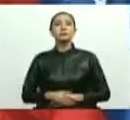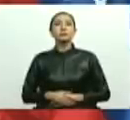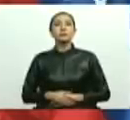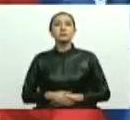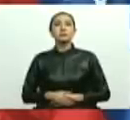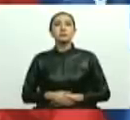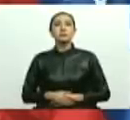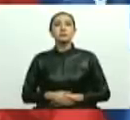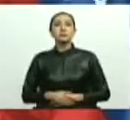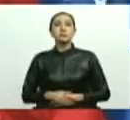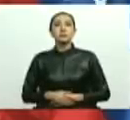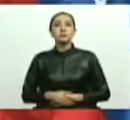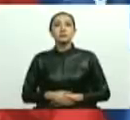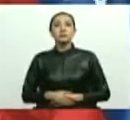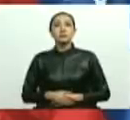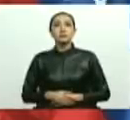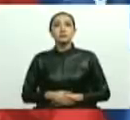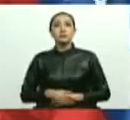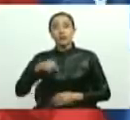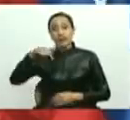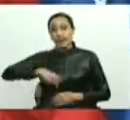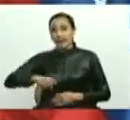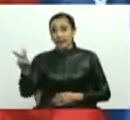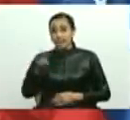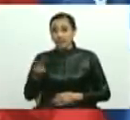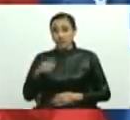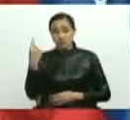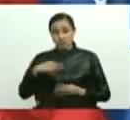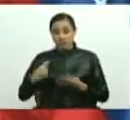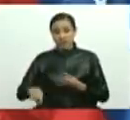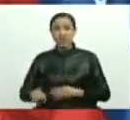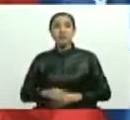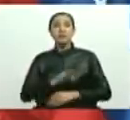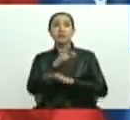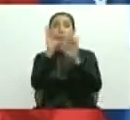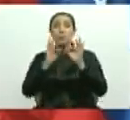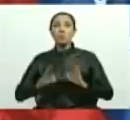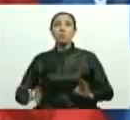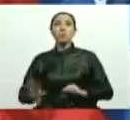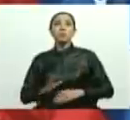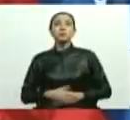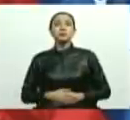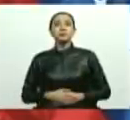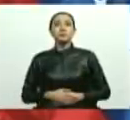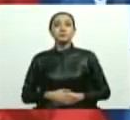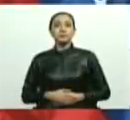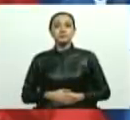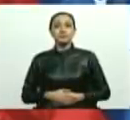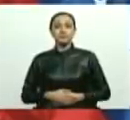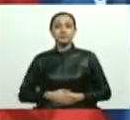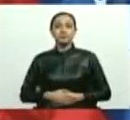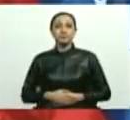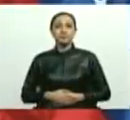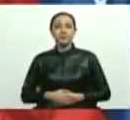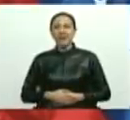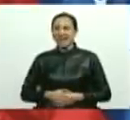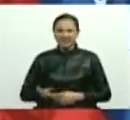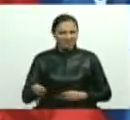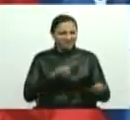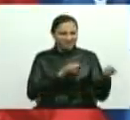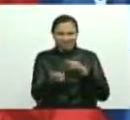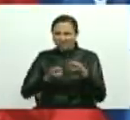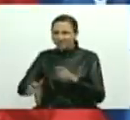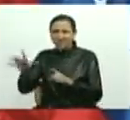medios nacionales o transnacionales se dedican a distorsionar